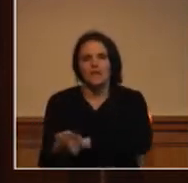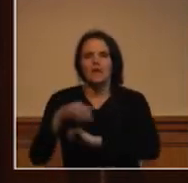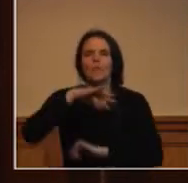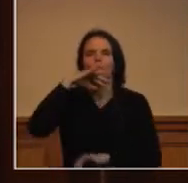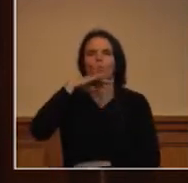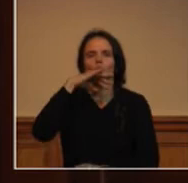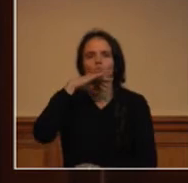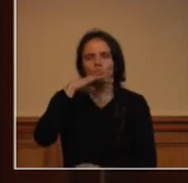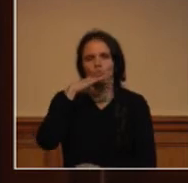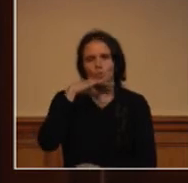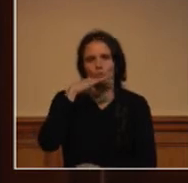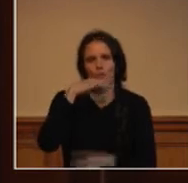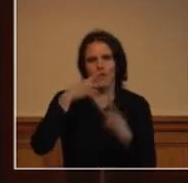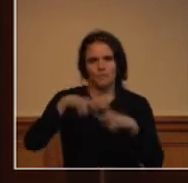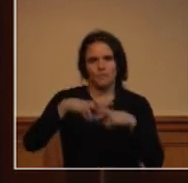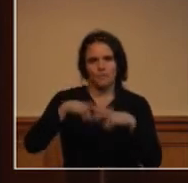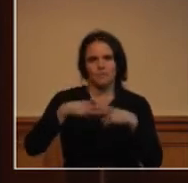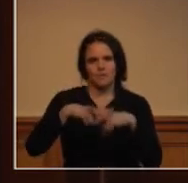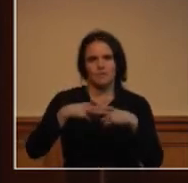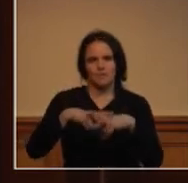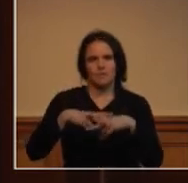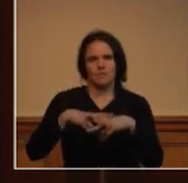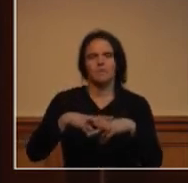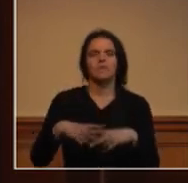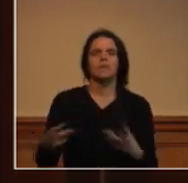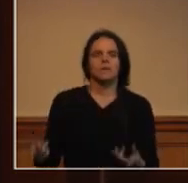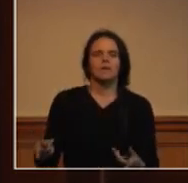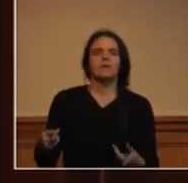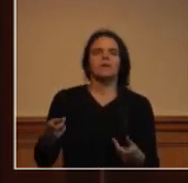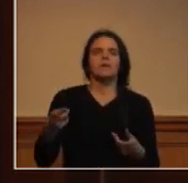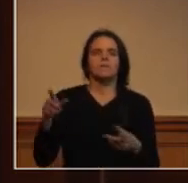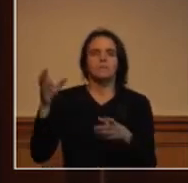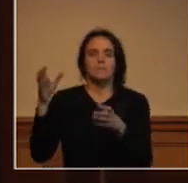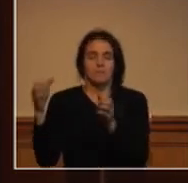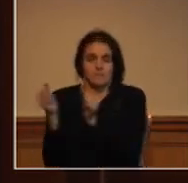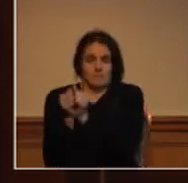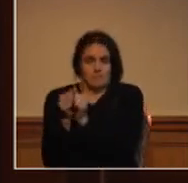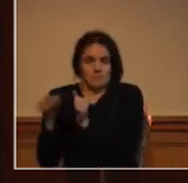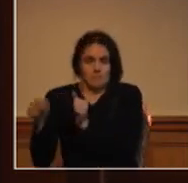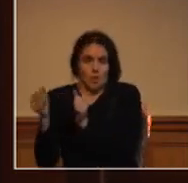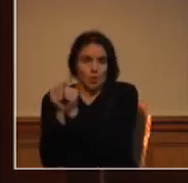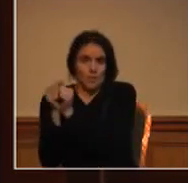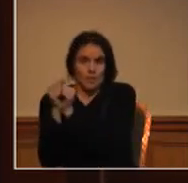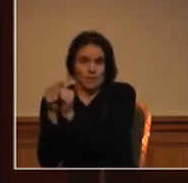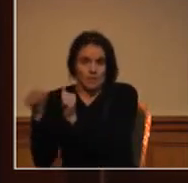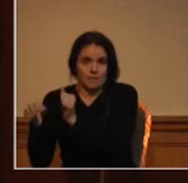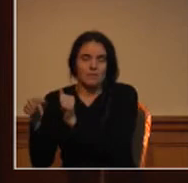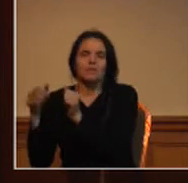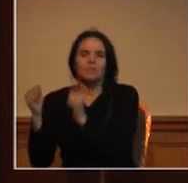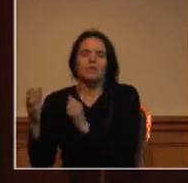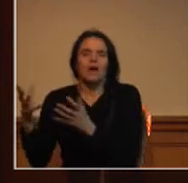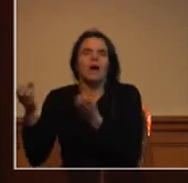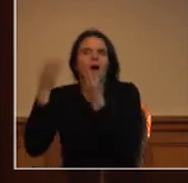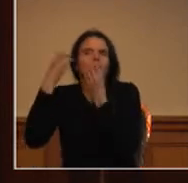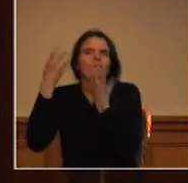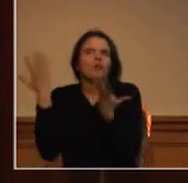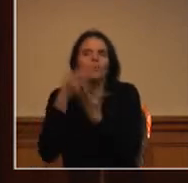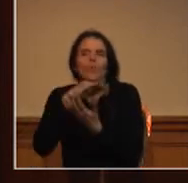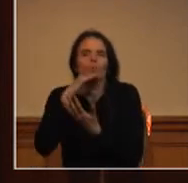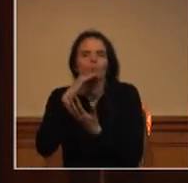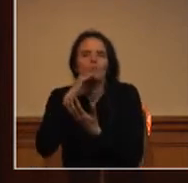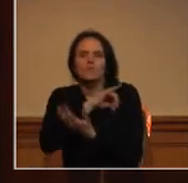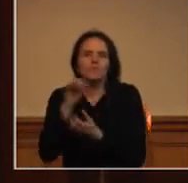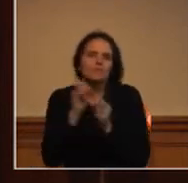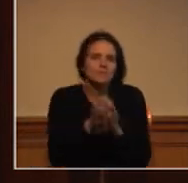del instrumento, ¿ya? Que los mediadores pudieran incorporar el uso de la